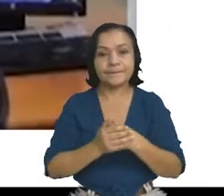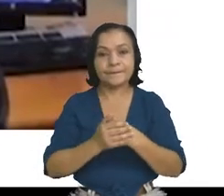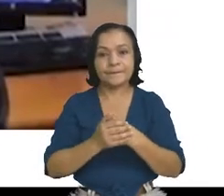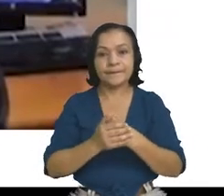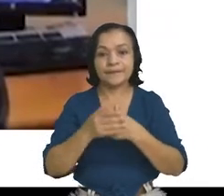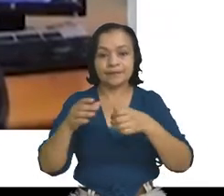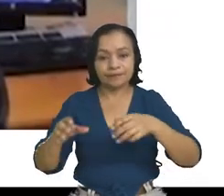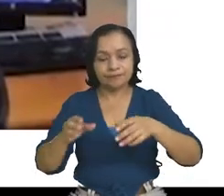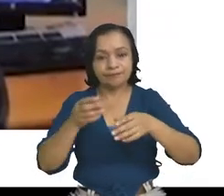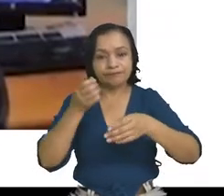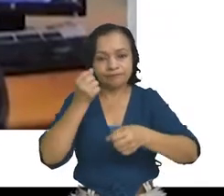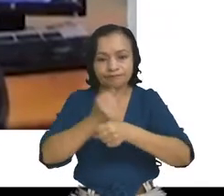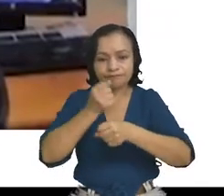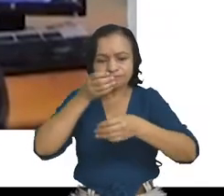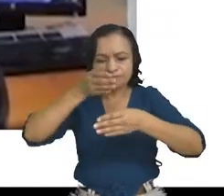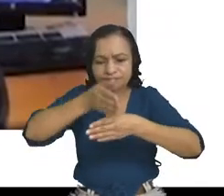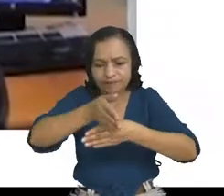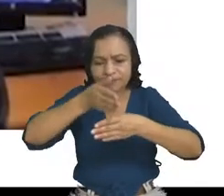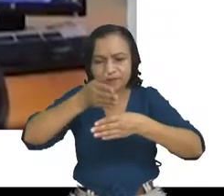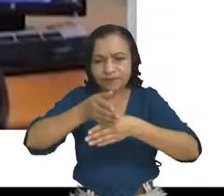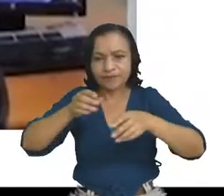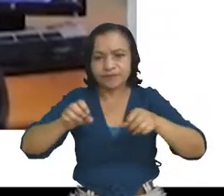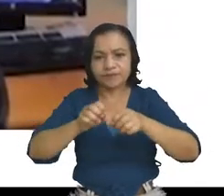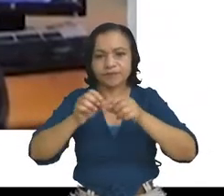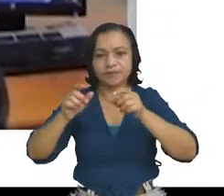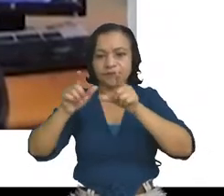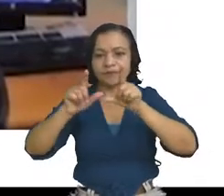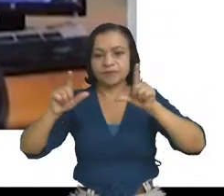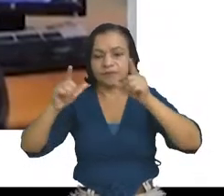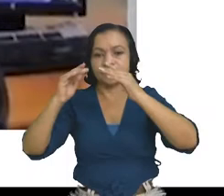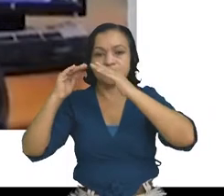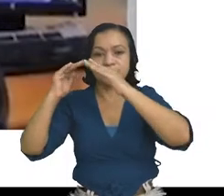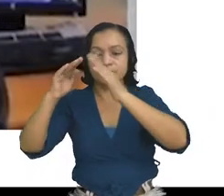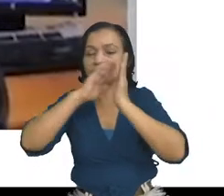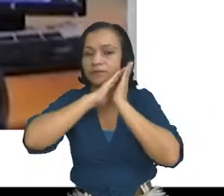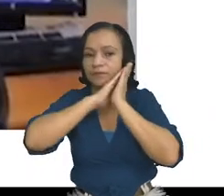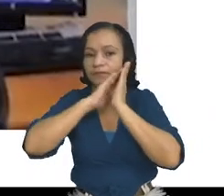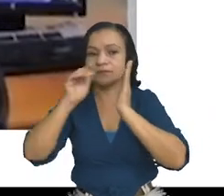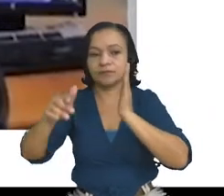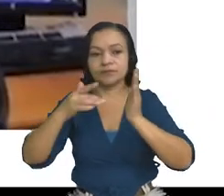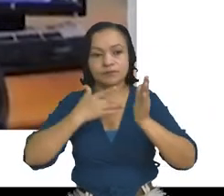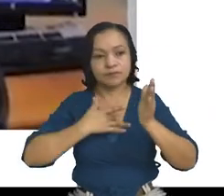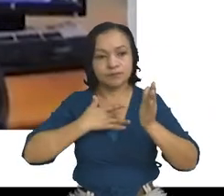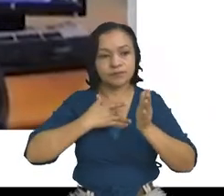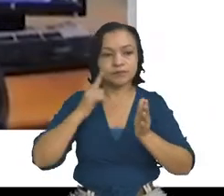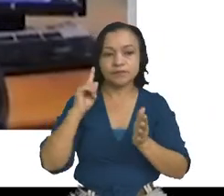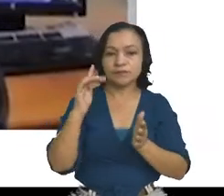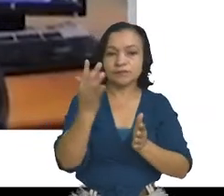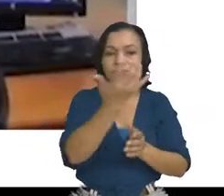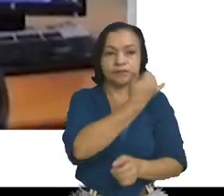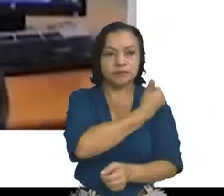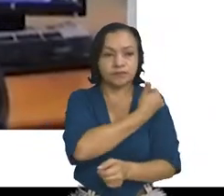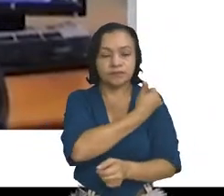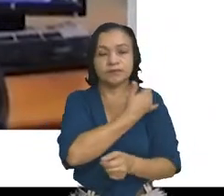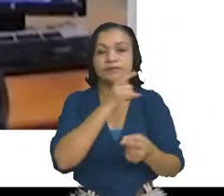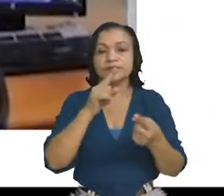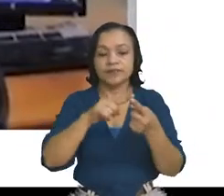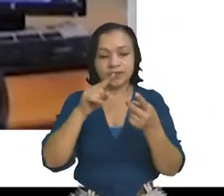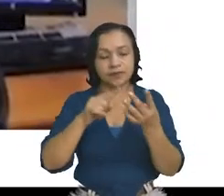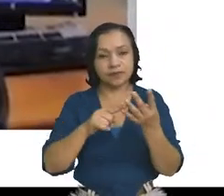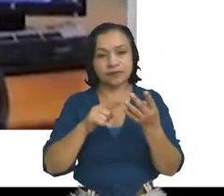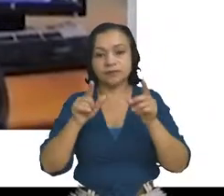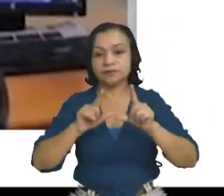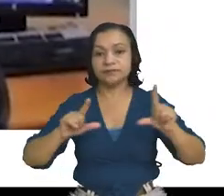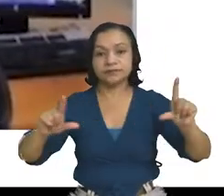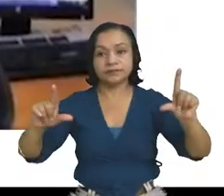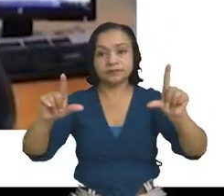de prótesis y de órtesis, el albergue, el centro de equipo y esterilización que se necesita en todo hospital, va a tener también un área